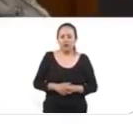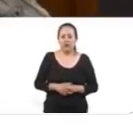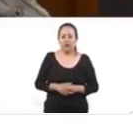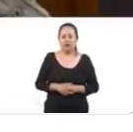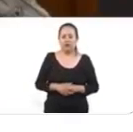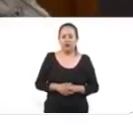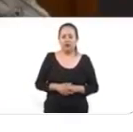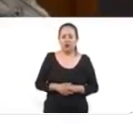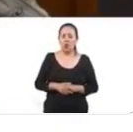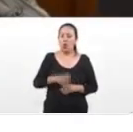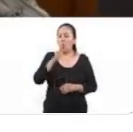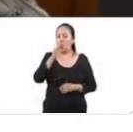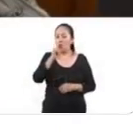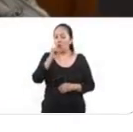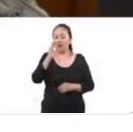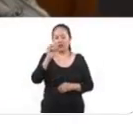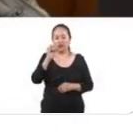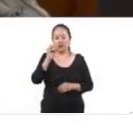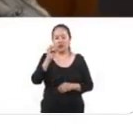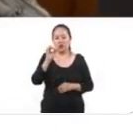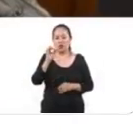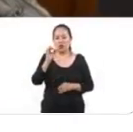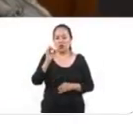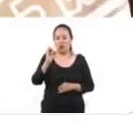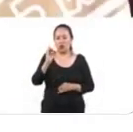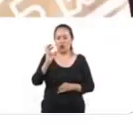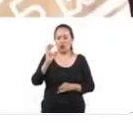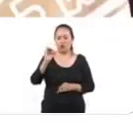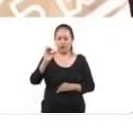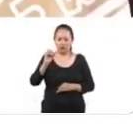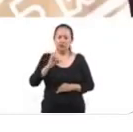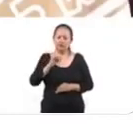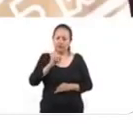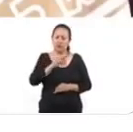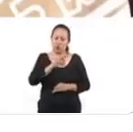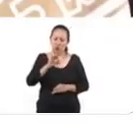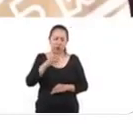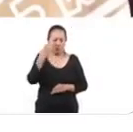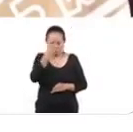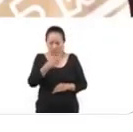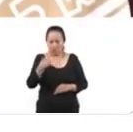No puede ser de oficio porque no es la primera vez que incurre en sí, este... podría ser, vamos